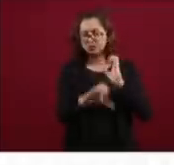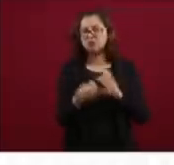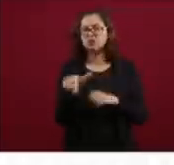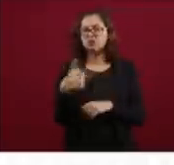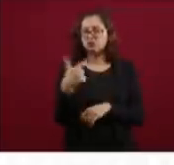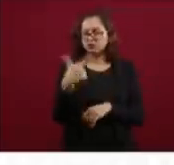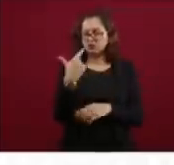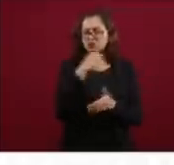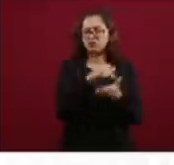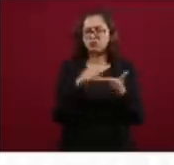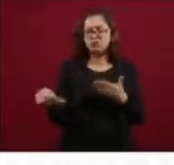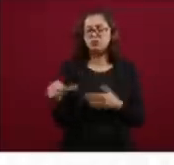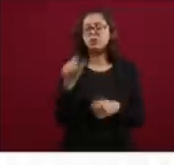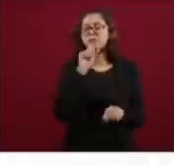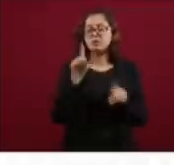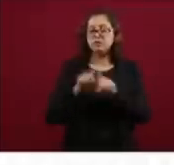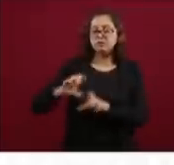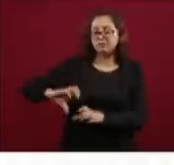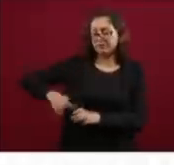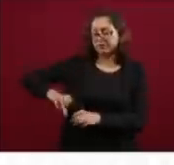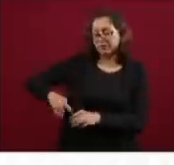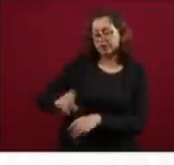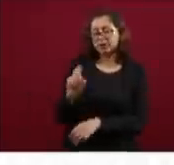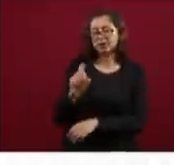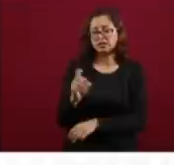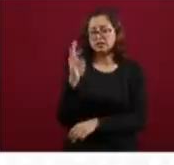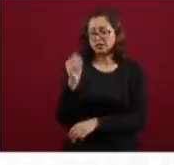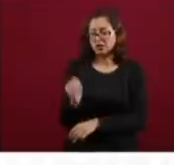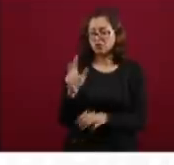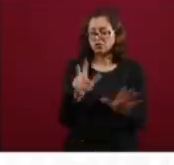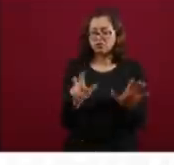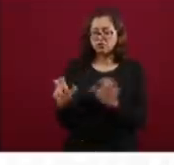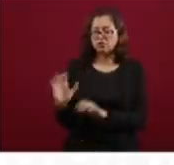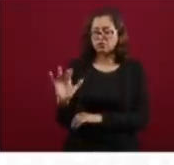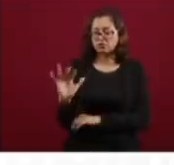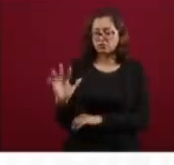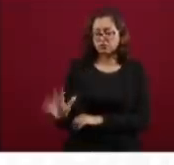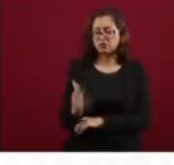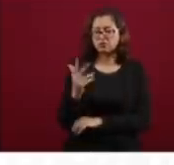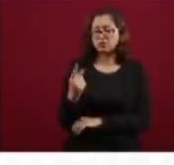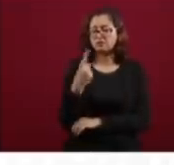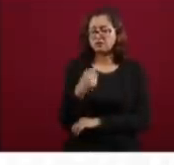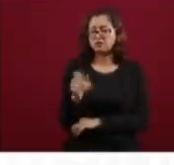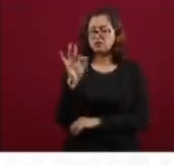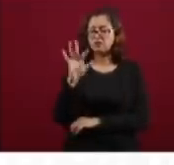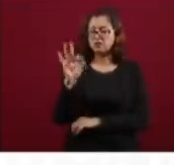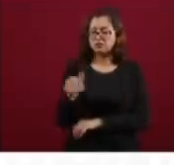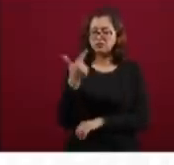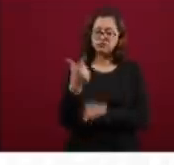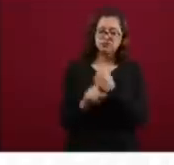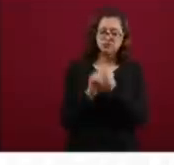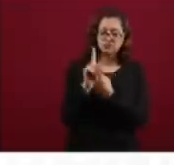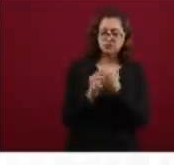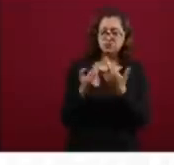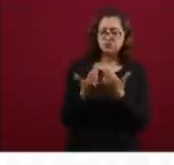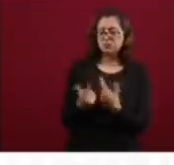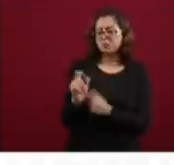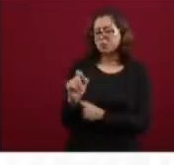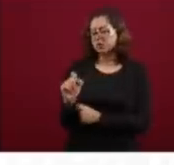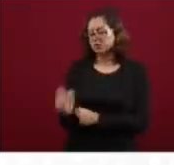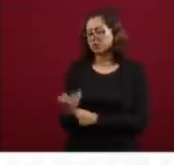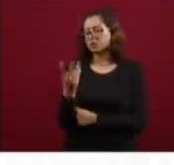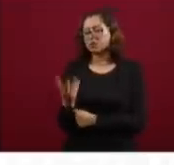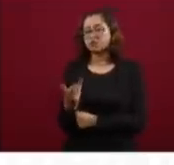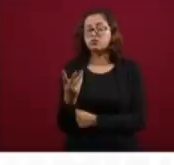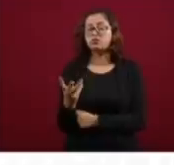39 lotes de cilindros con 855 cilindros 147 con problemas 24 que es el